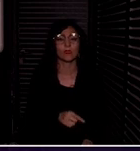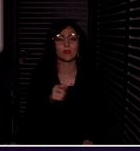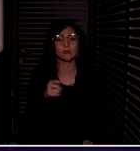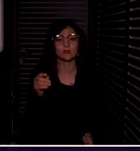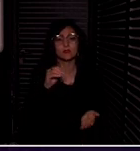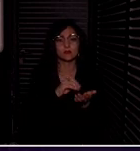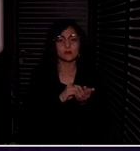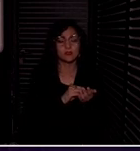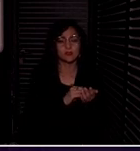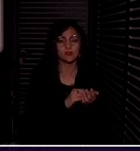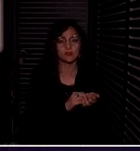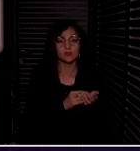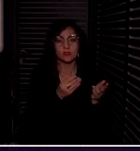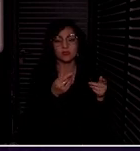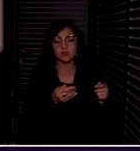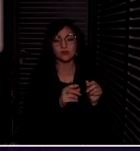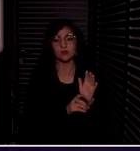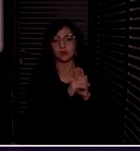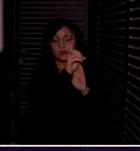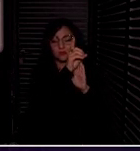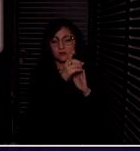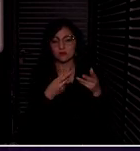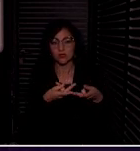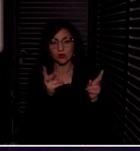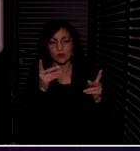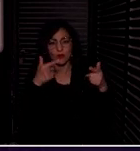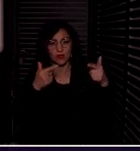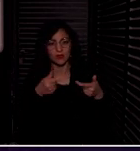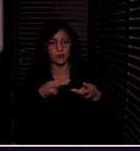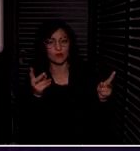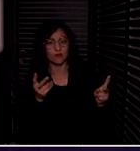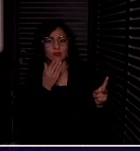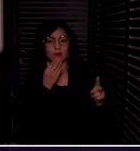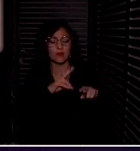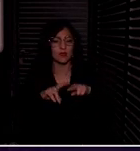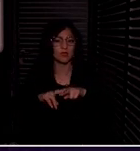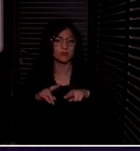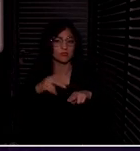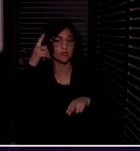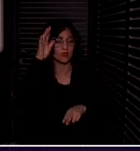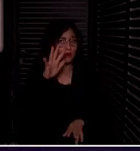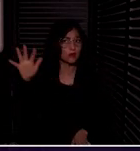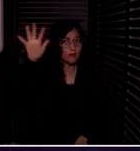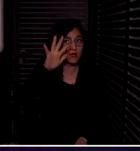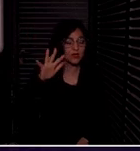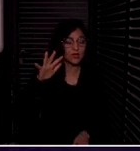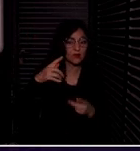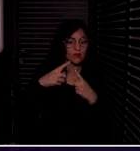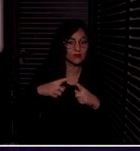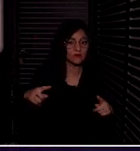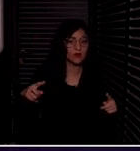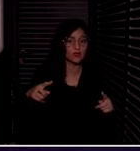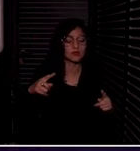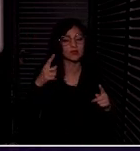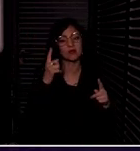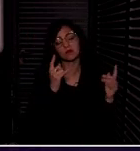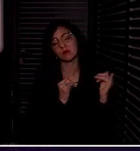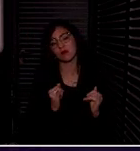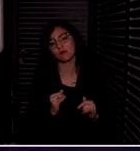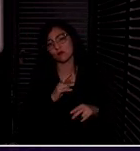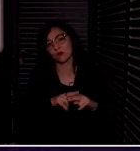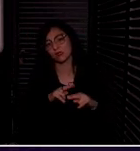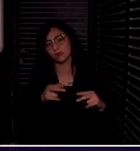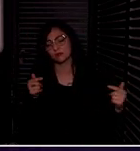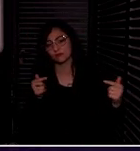operadores. Hay que desarrollar una política pública y establecer también un imaginario contrario a lo que de algún modo están prevaleciendo